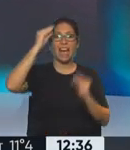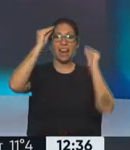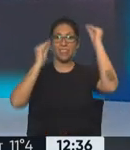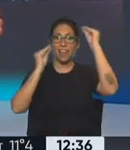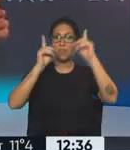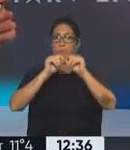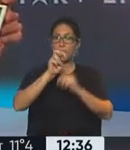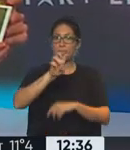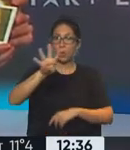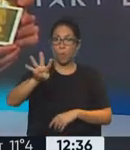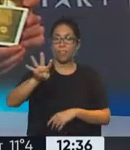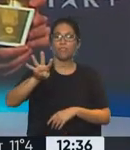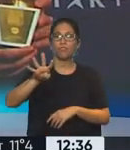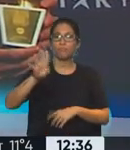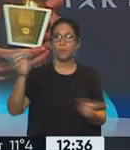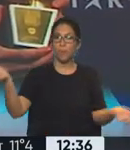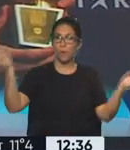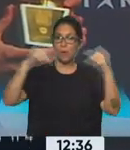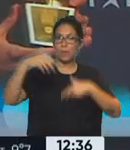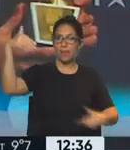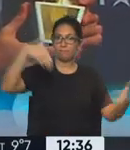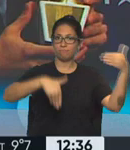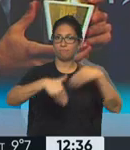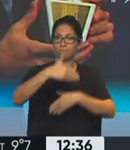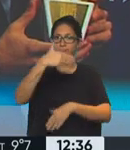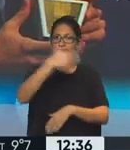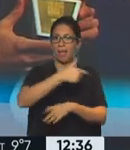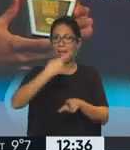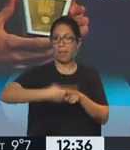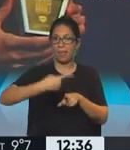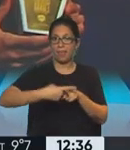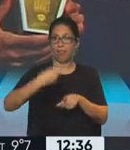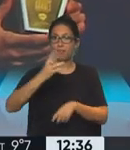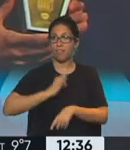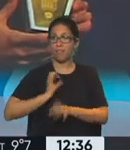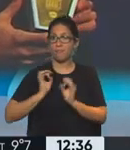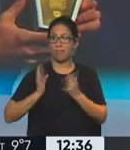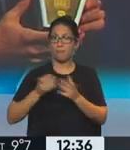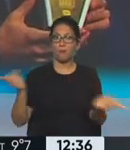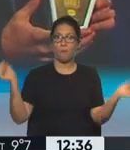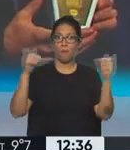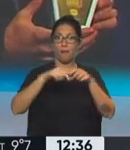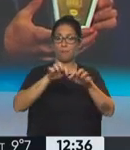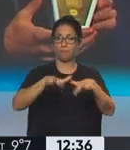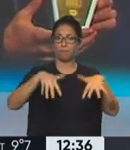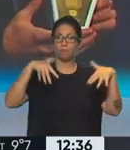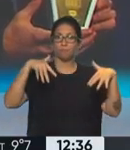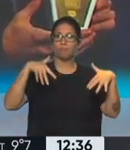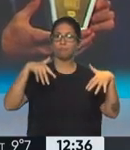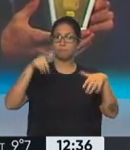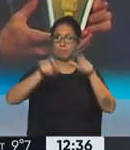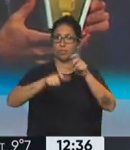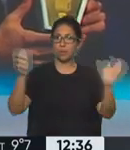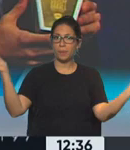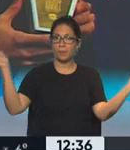número 24, que marcaba la vuelta a la presencialidad después de 2 años de pandemia. Y que tuvo una fuerte, muy fuerte